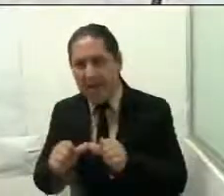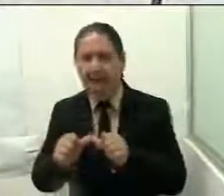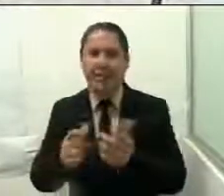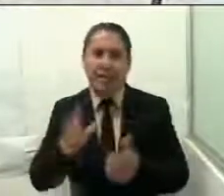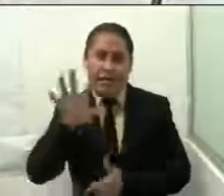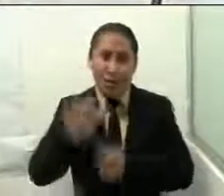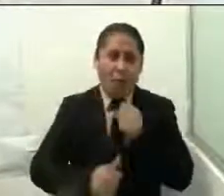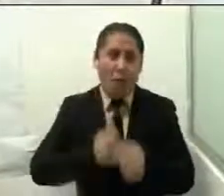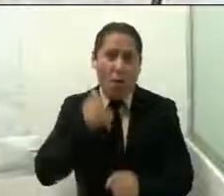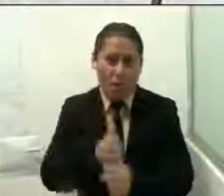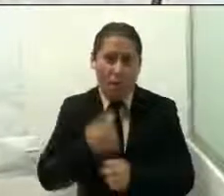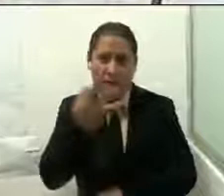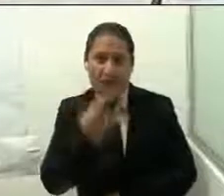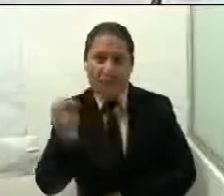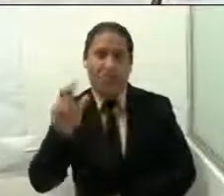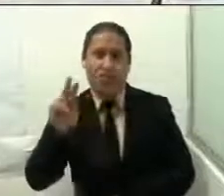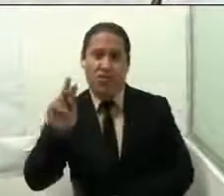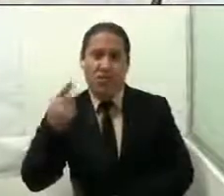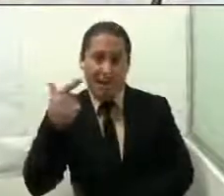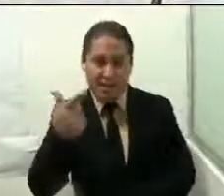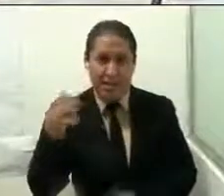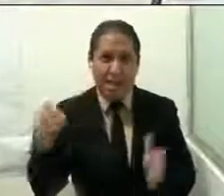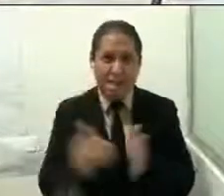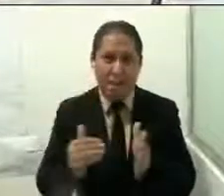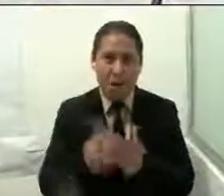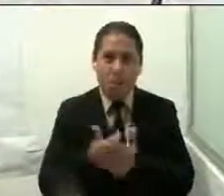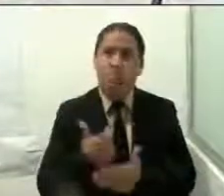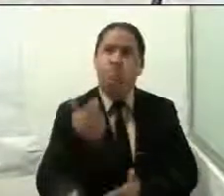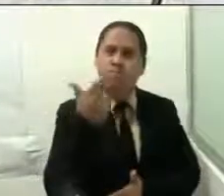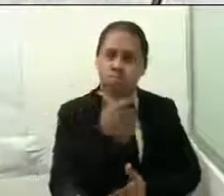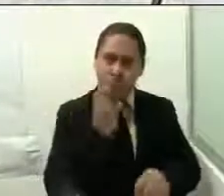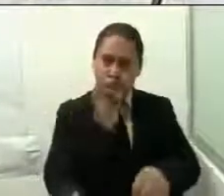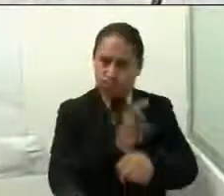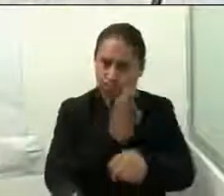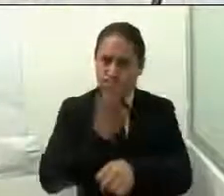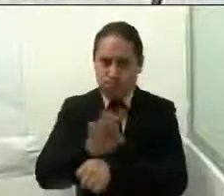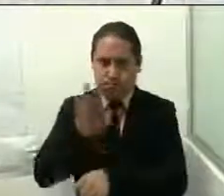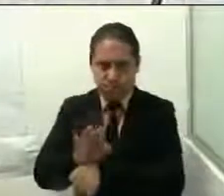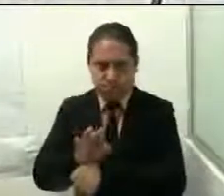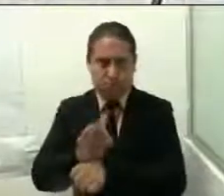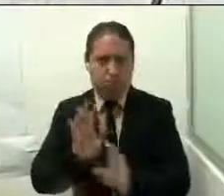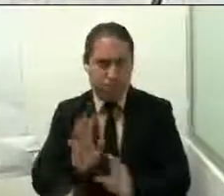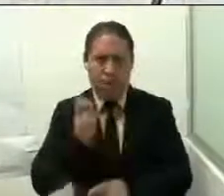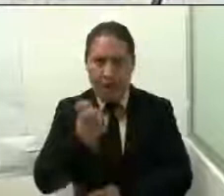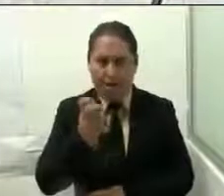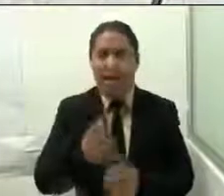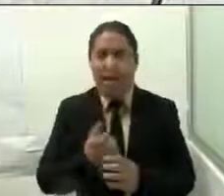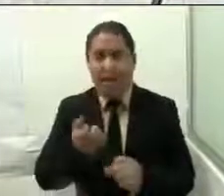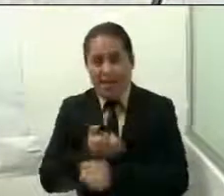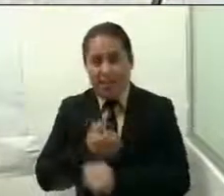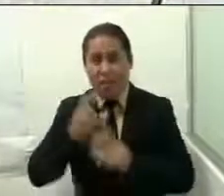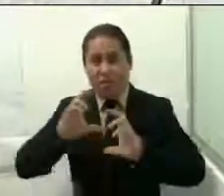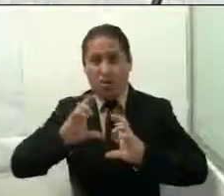años 387 millones de pesos teniendo chiapas el estatus de bajo